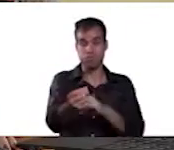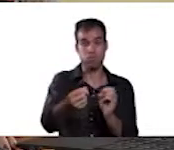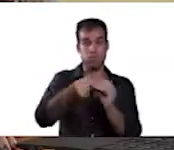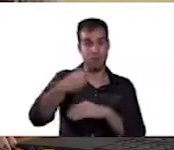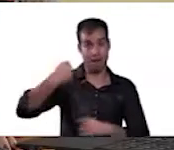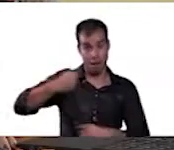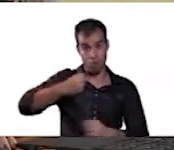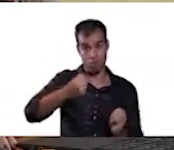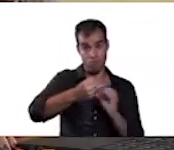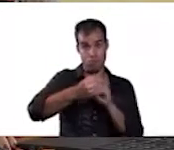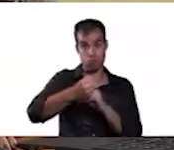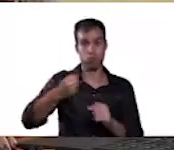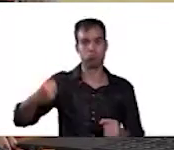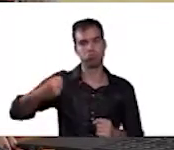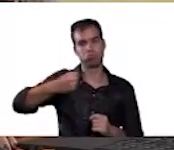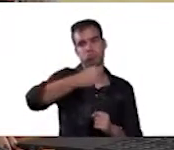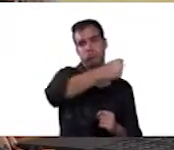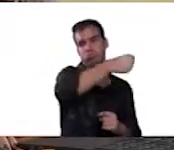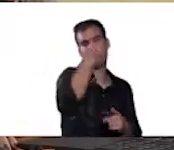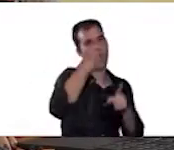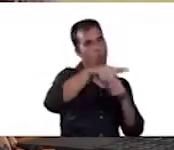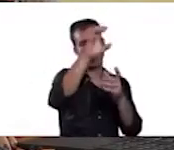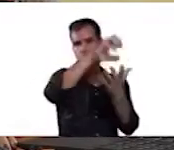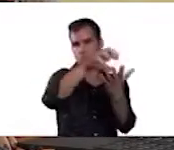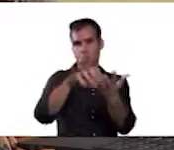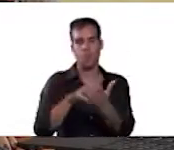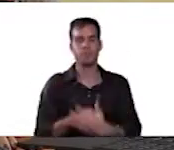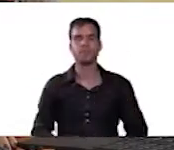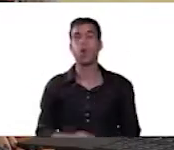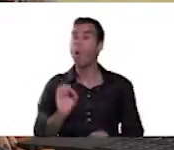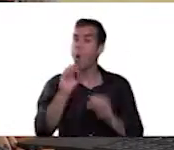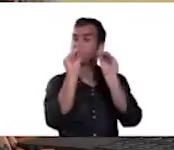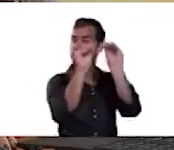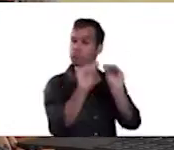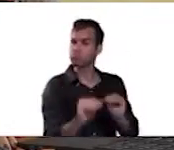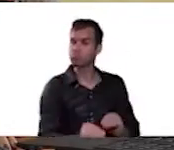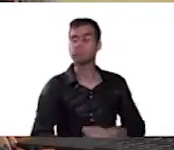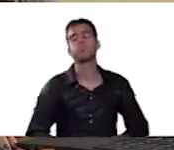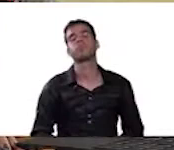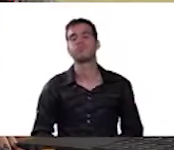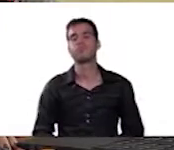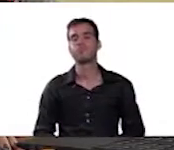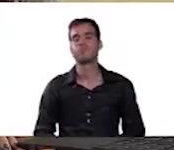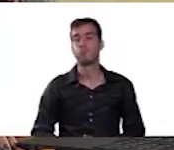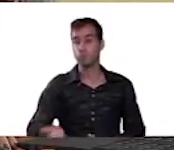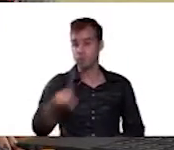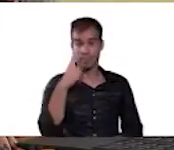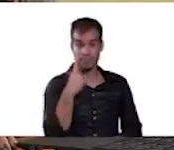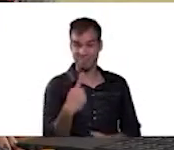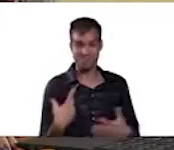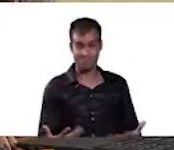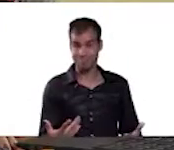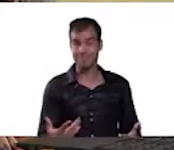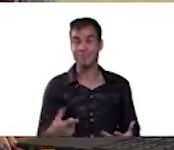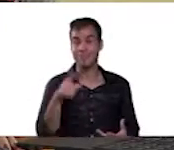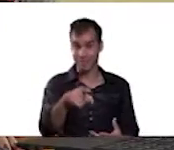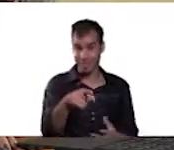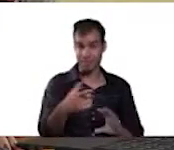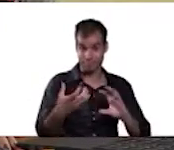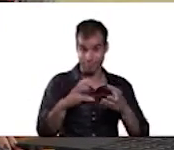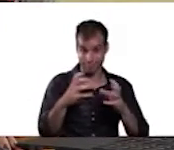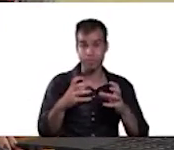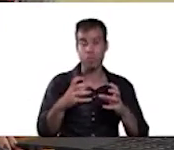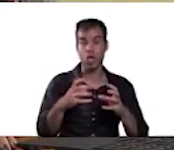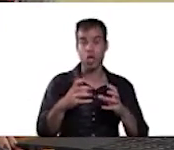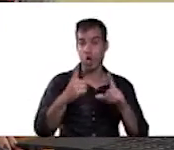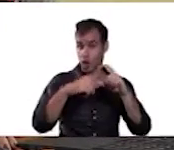la sustancia o almacenarla. También pueden darse cuenta que este tipo de